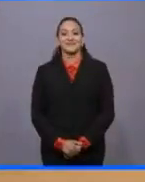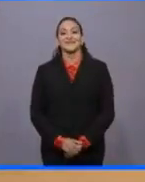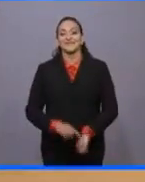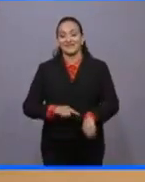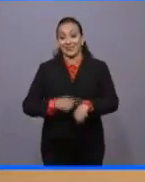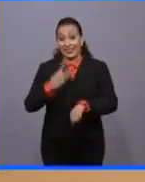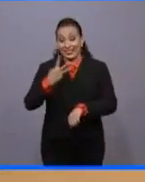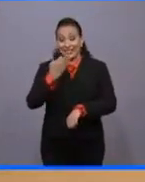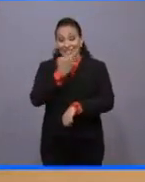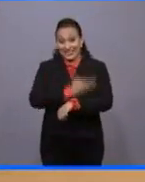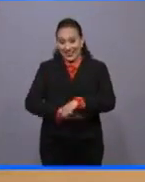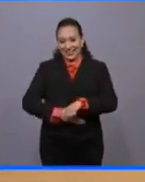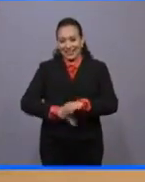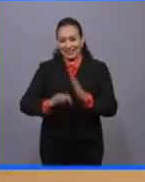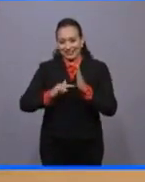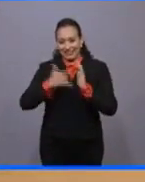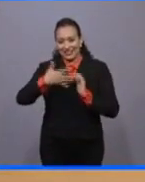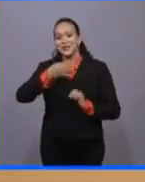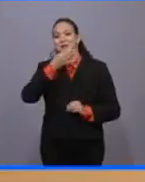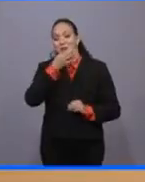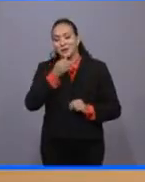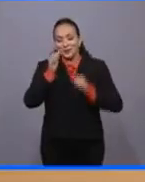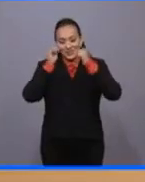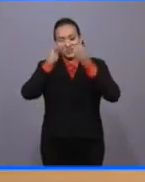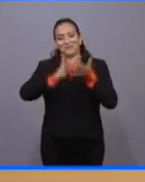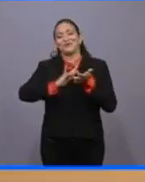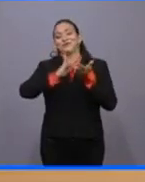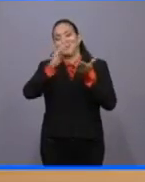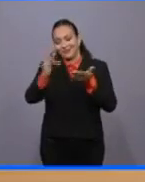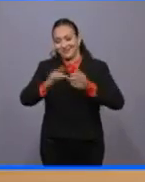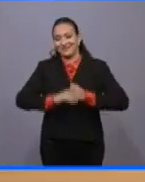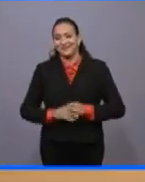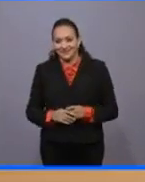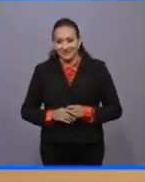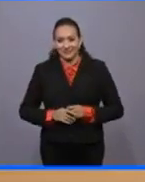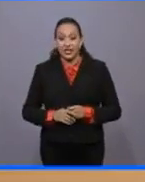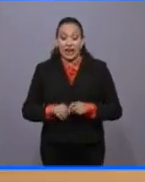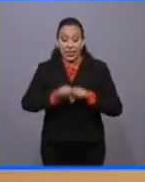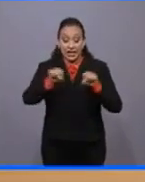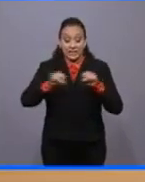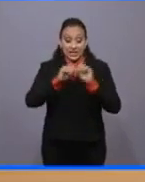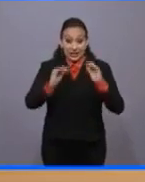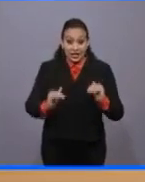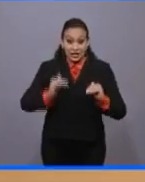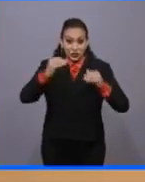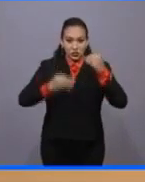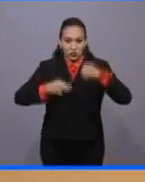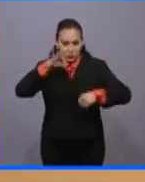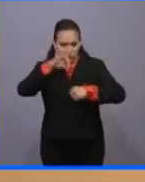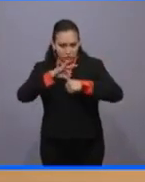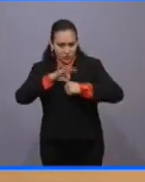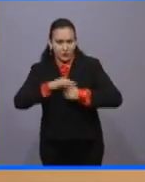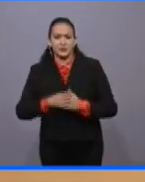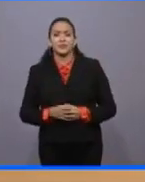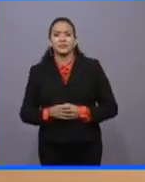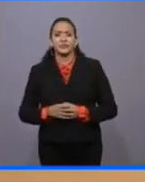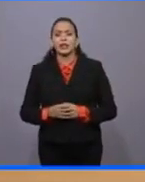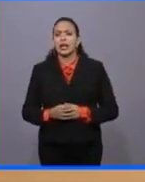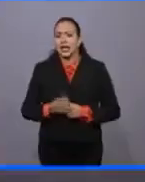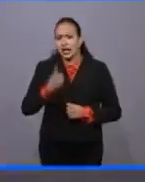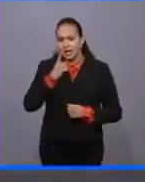Las 3 de la tarde con 15 minutos. Gracias por continuar con nosotros. La Sala Superior del Tribunal Electoral confirmó